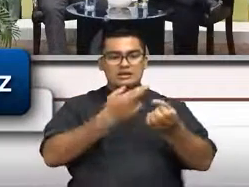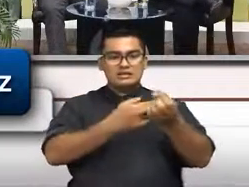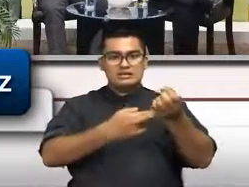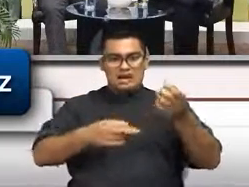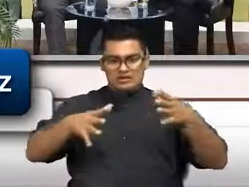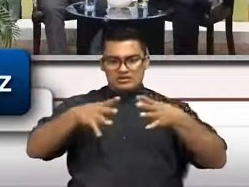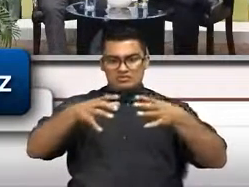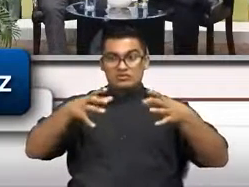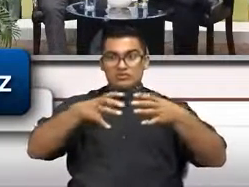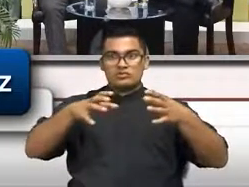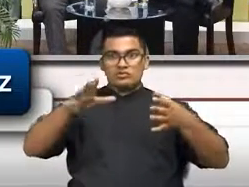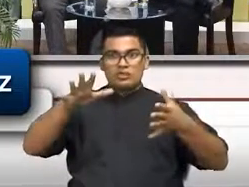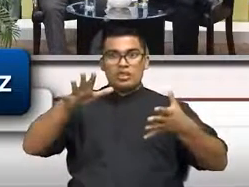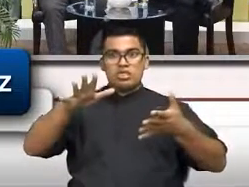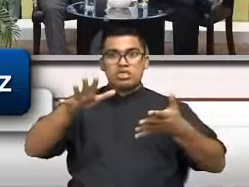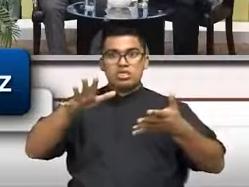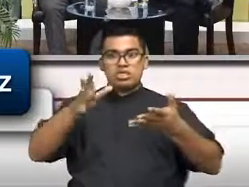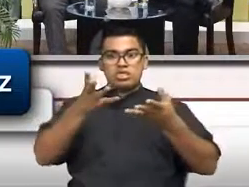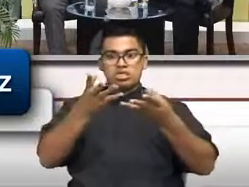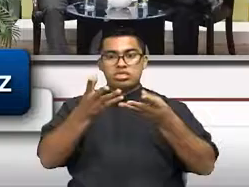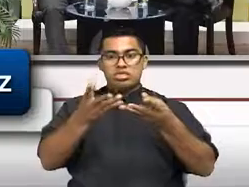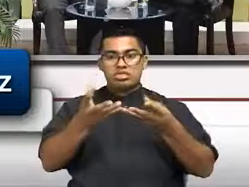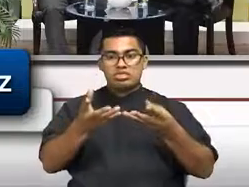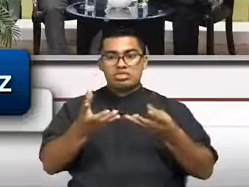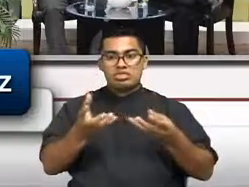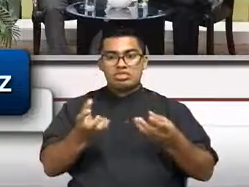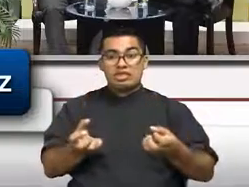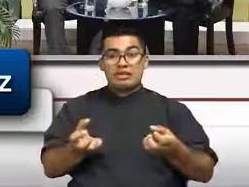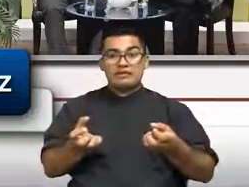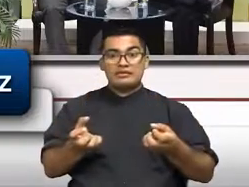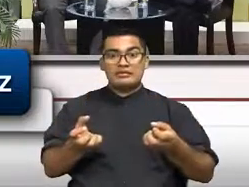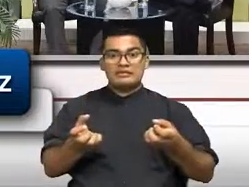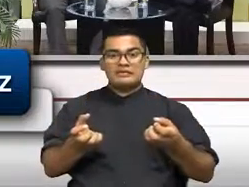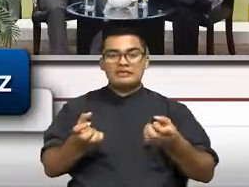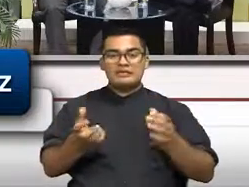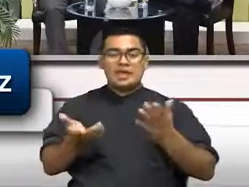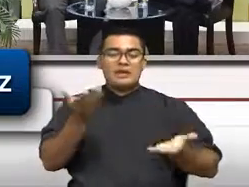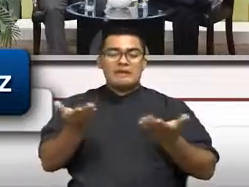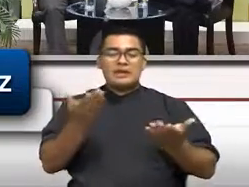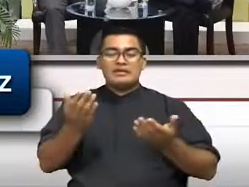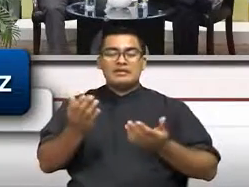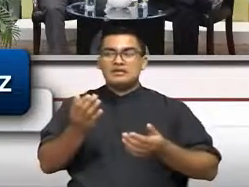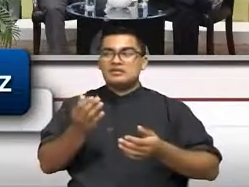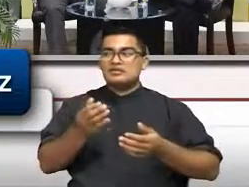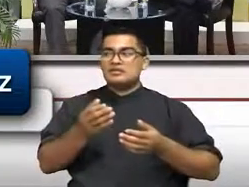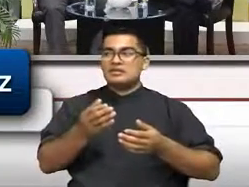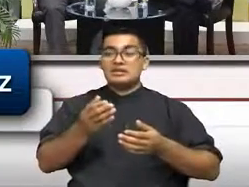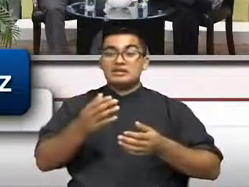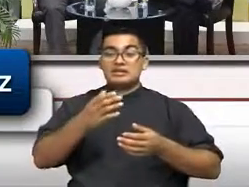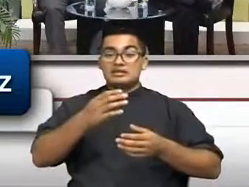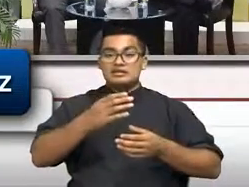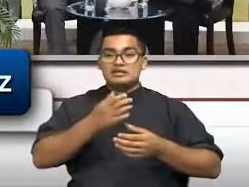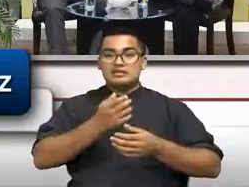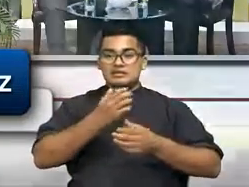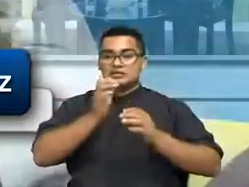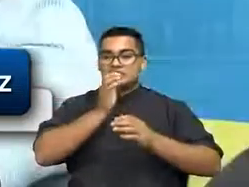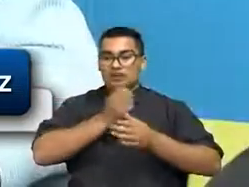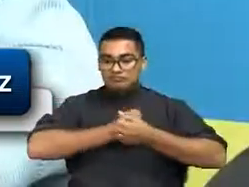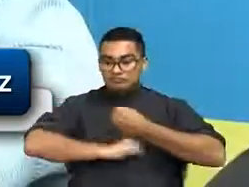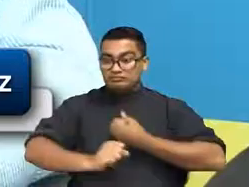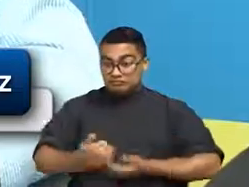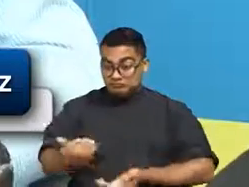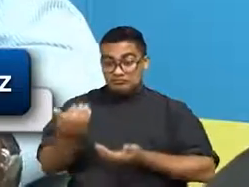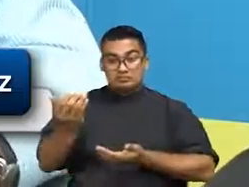de los 120 días. Esto ocurre generalmente en los niños recién nacidos. ¿Qué tan frecuente